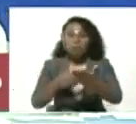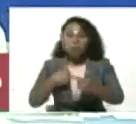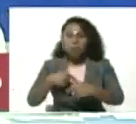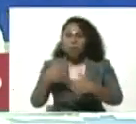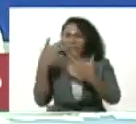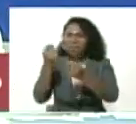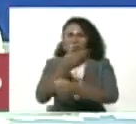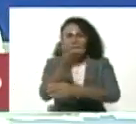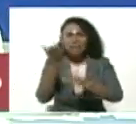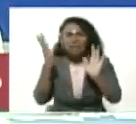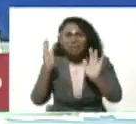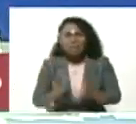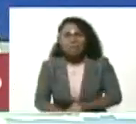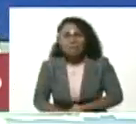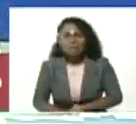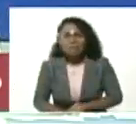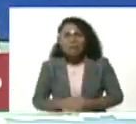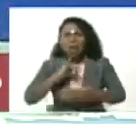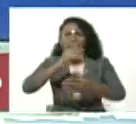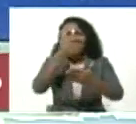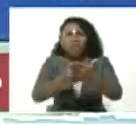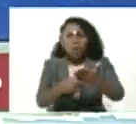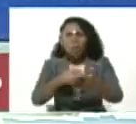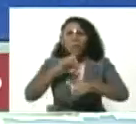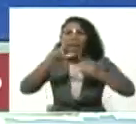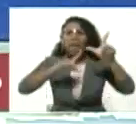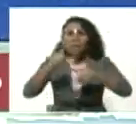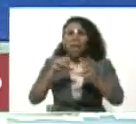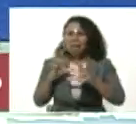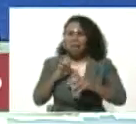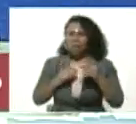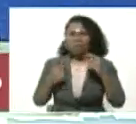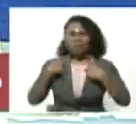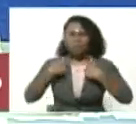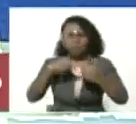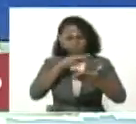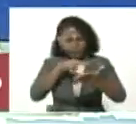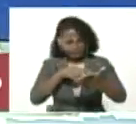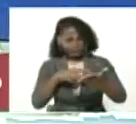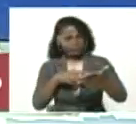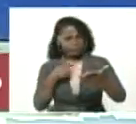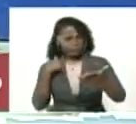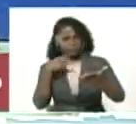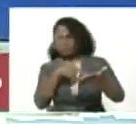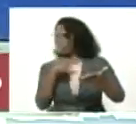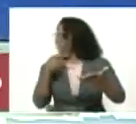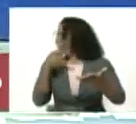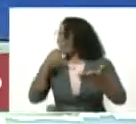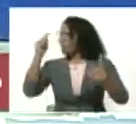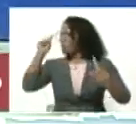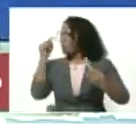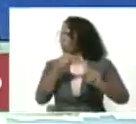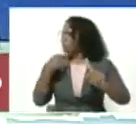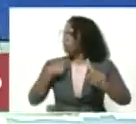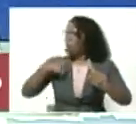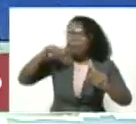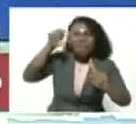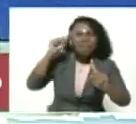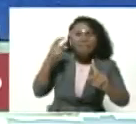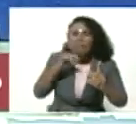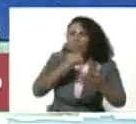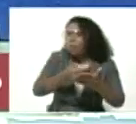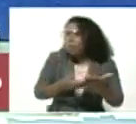entienden ustedes, mandan unos informes en un lenguaje rarísimo, no sé cuál es el objetivo, es que no lo entiendan el